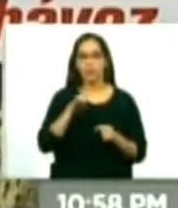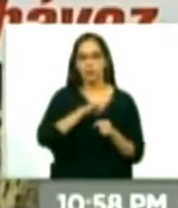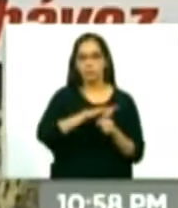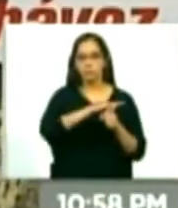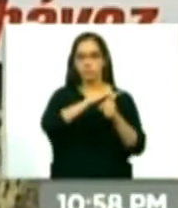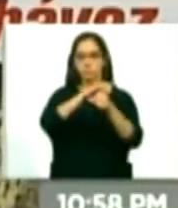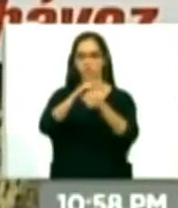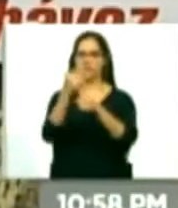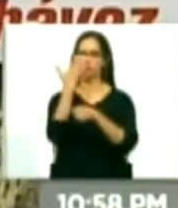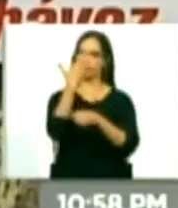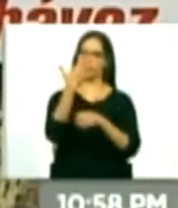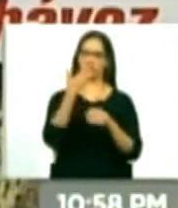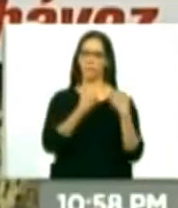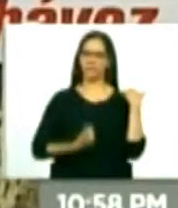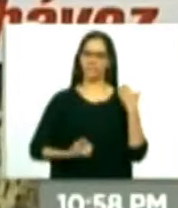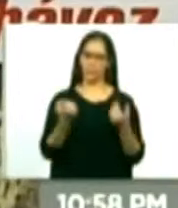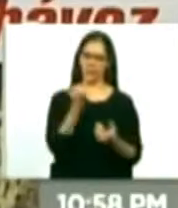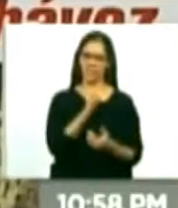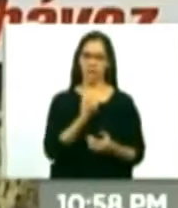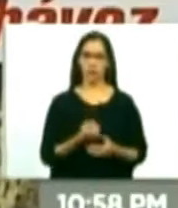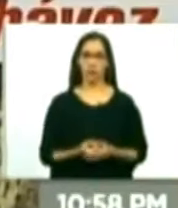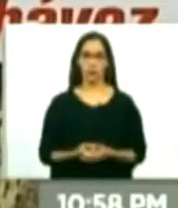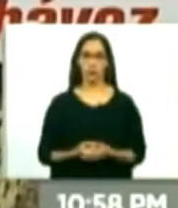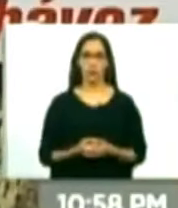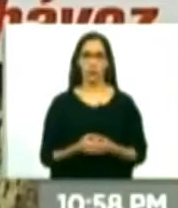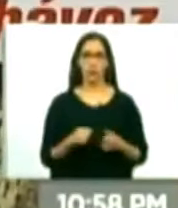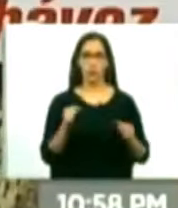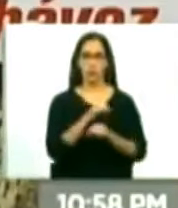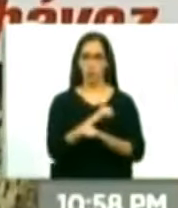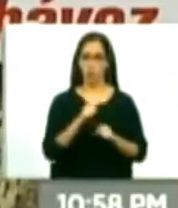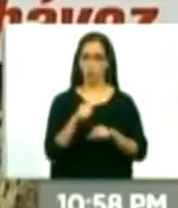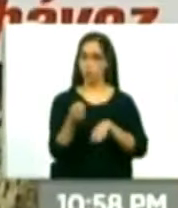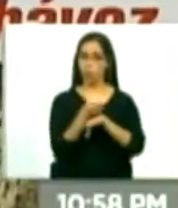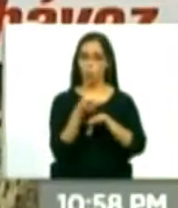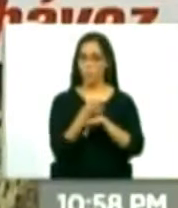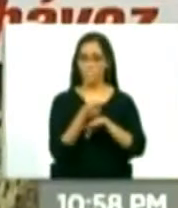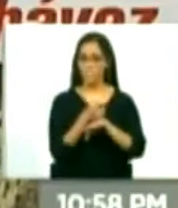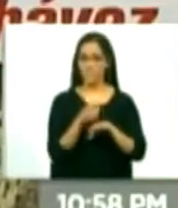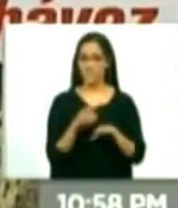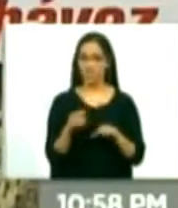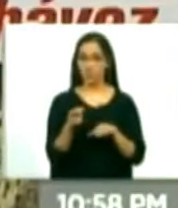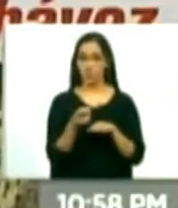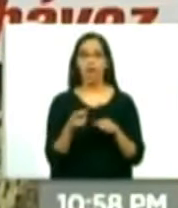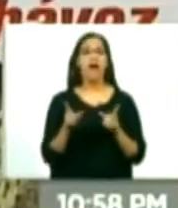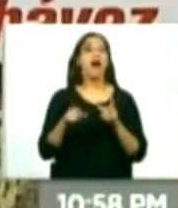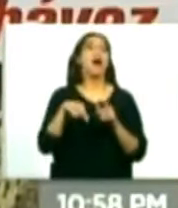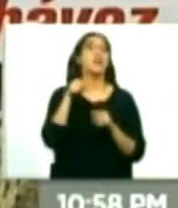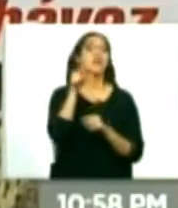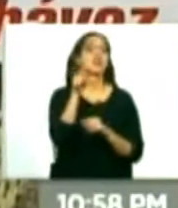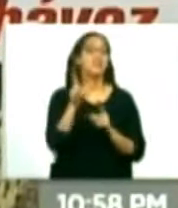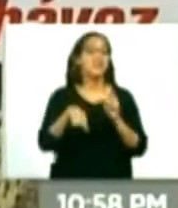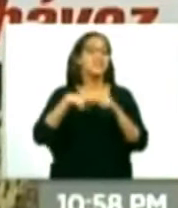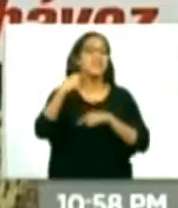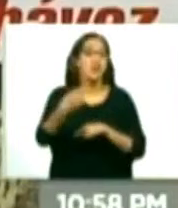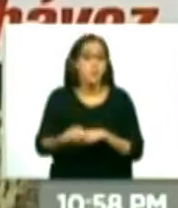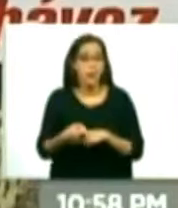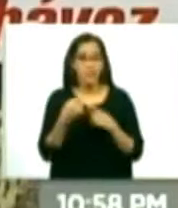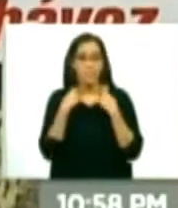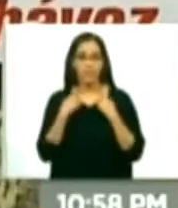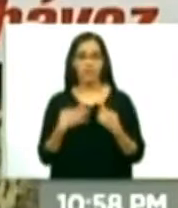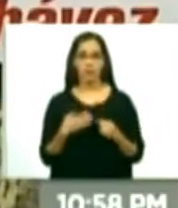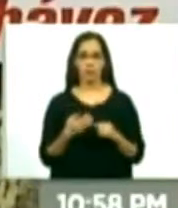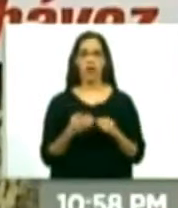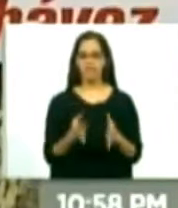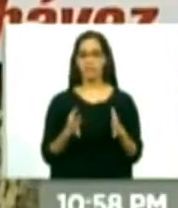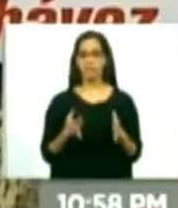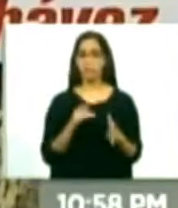así al frente para matarlo. Un golpe de Estado. No, lo critican después, después. Después que fracasaron, pero si hubiesen ganado